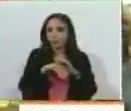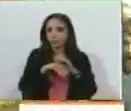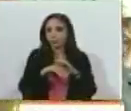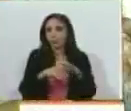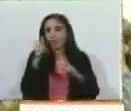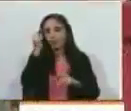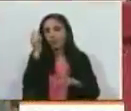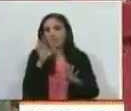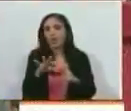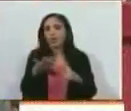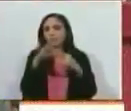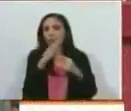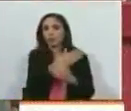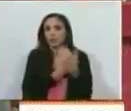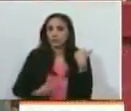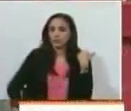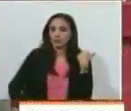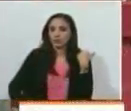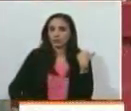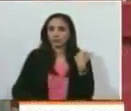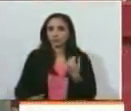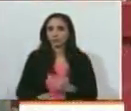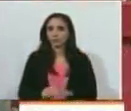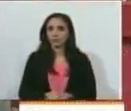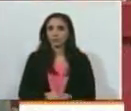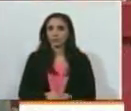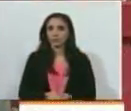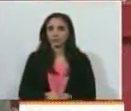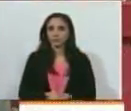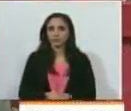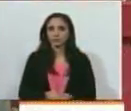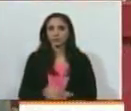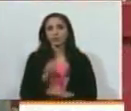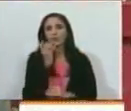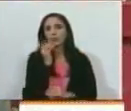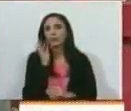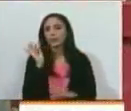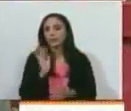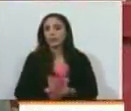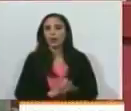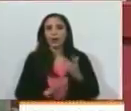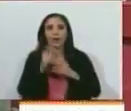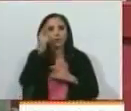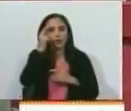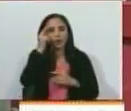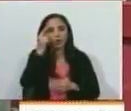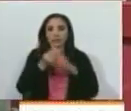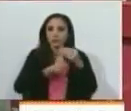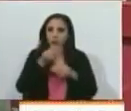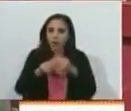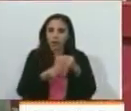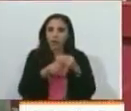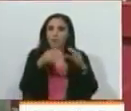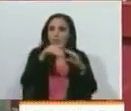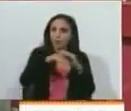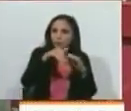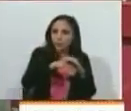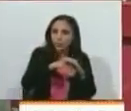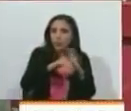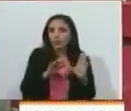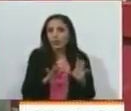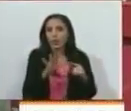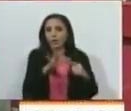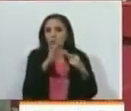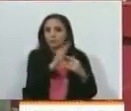Mejor dicho, que el día que se hagan las elecciones presidenciales, también se hagan las elecciones de una nueva Asamblea Nacional.